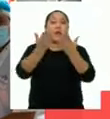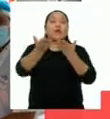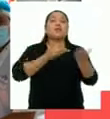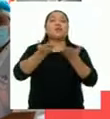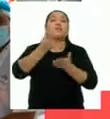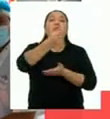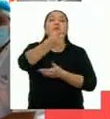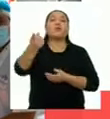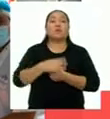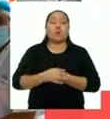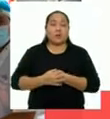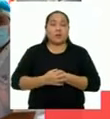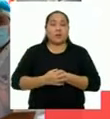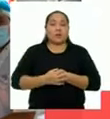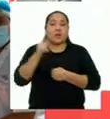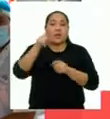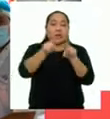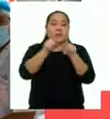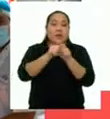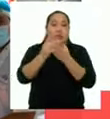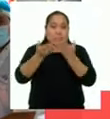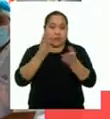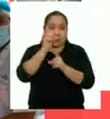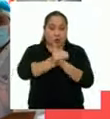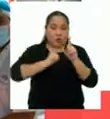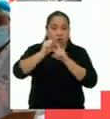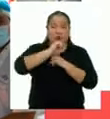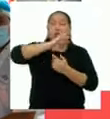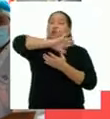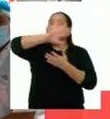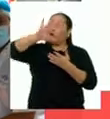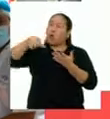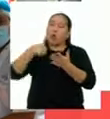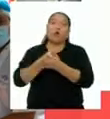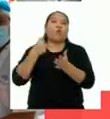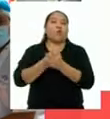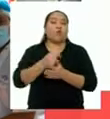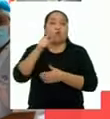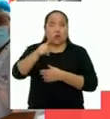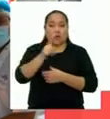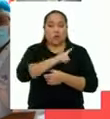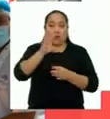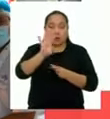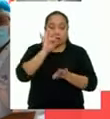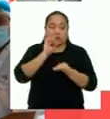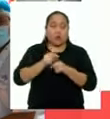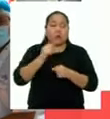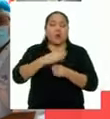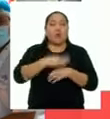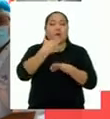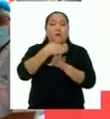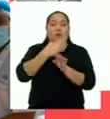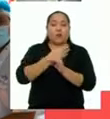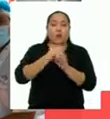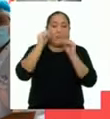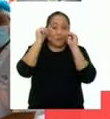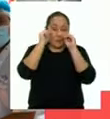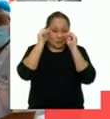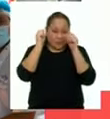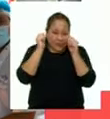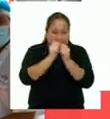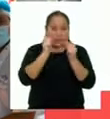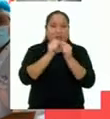de los funcionarios públicos y de la sociedad en general todos los indicadores del mercado laboral de manera precisa, detallada y oportuna.